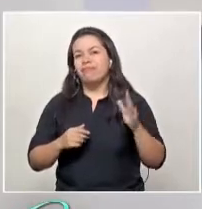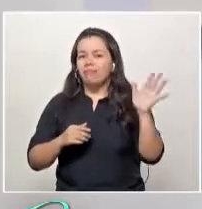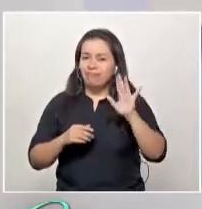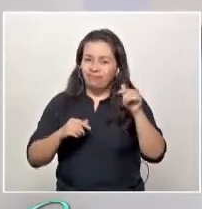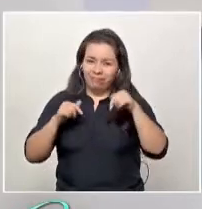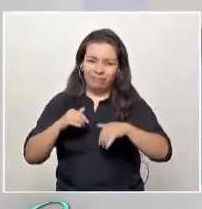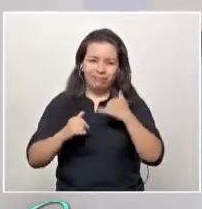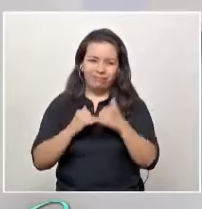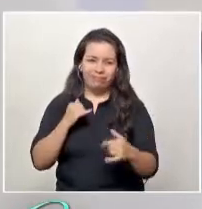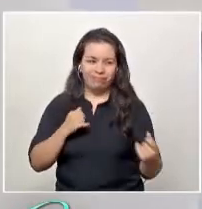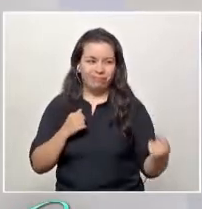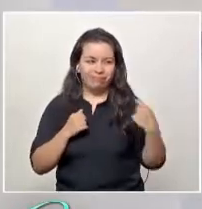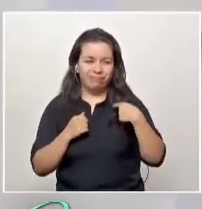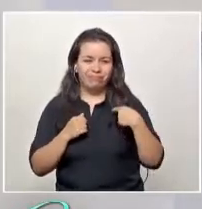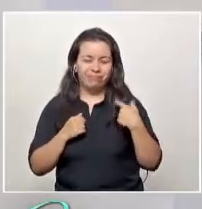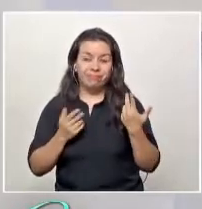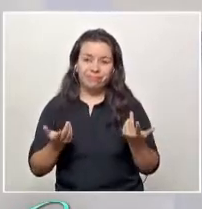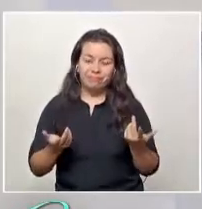el programa con esta pregunta